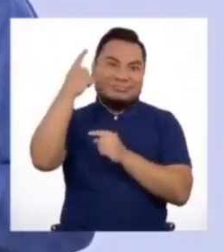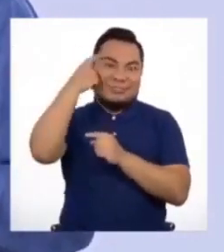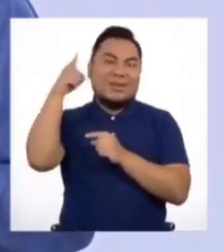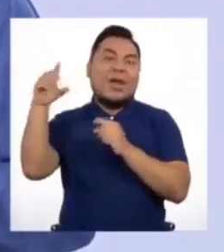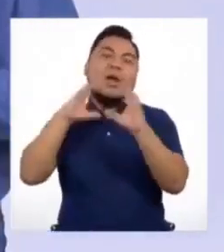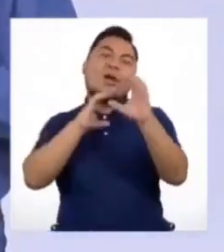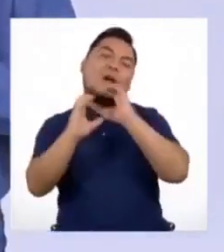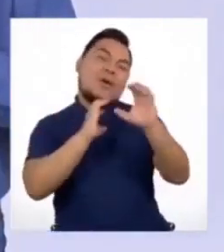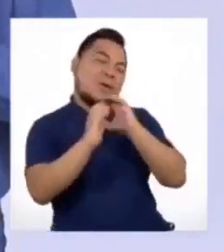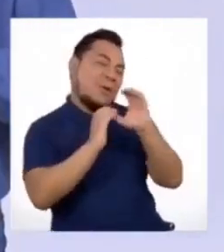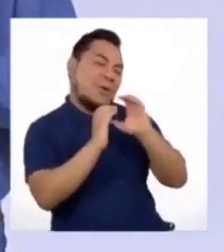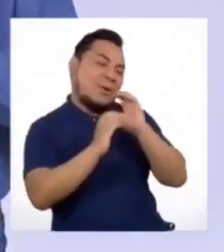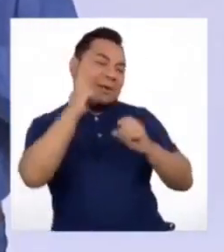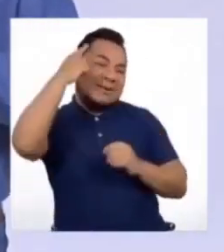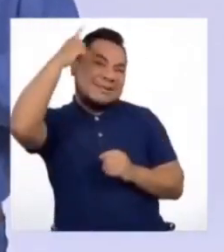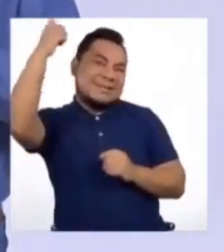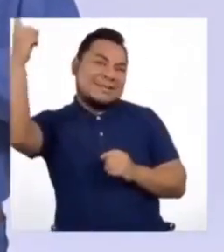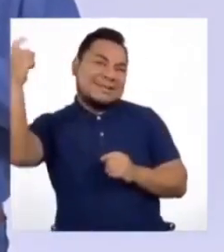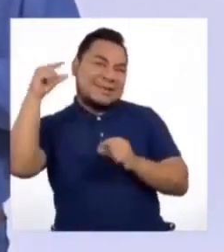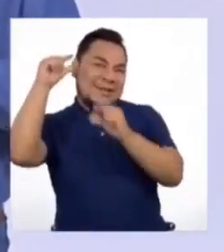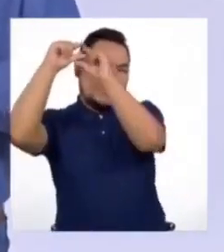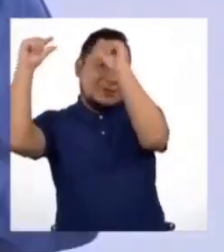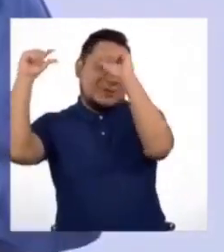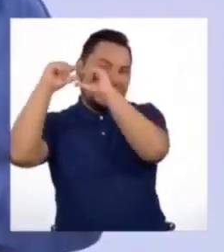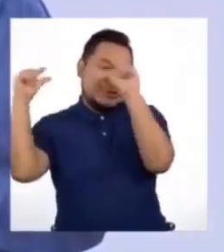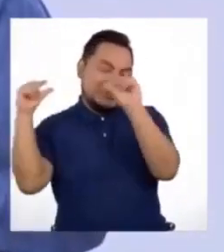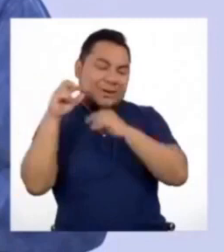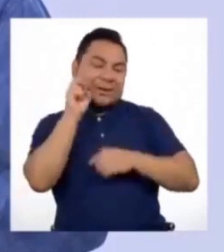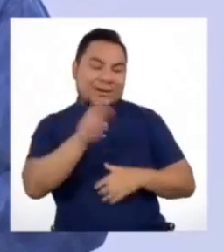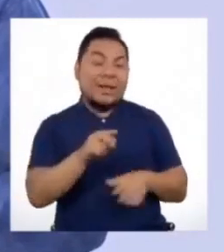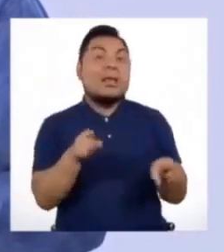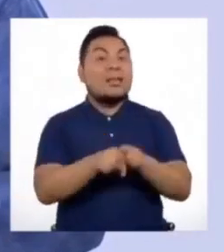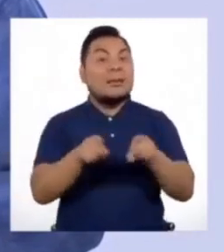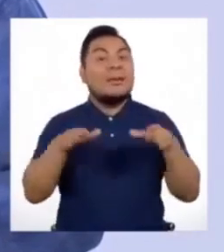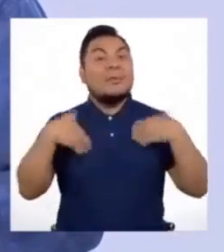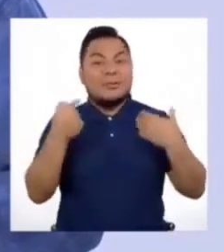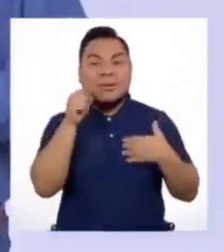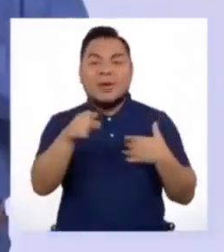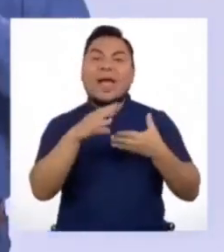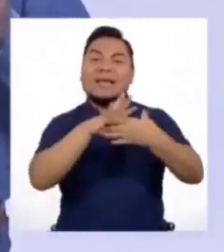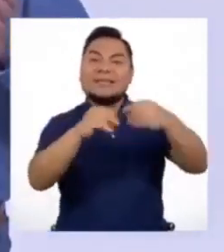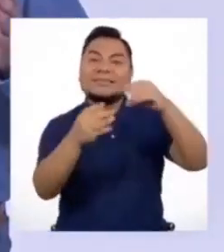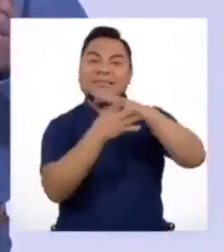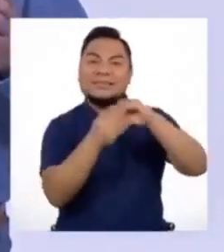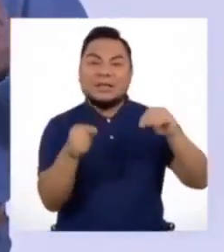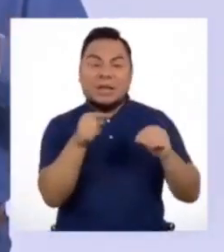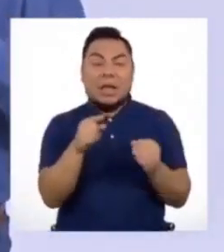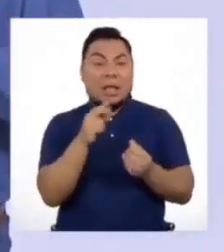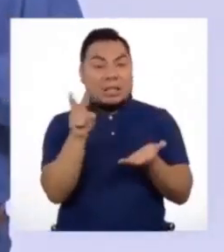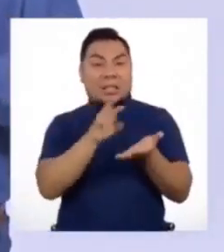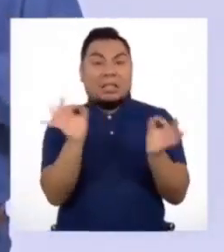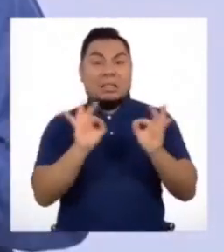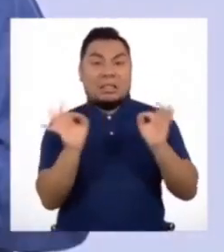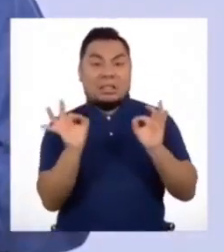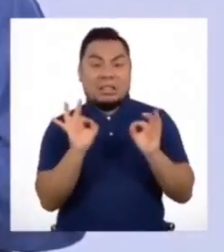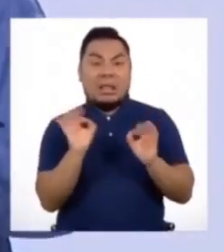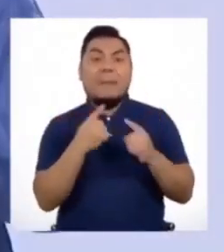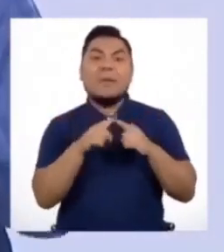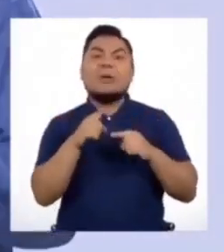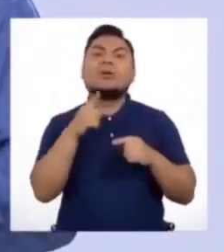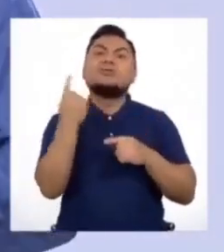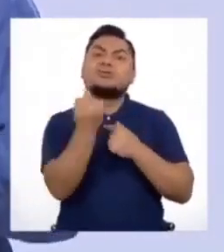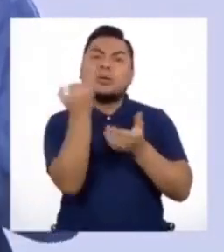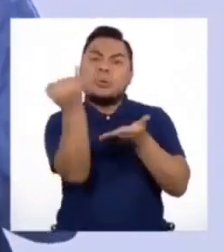sus diálogos o donde se pueden leer sus pensamientos, y también puede haber historietas sin texto y que cuentan su